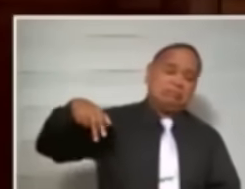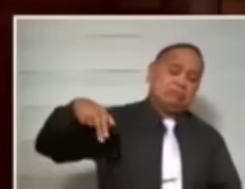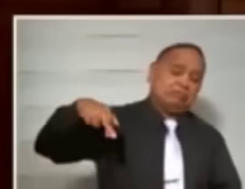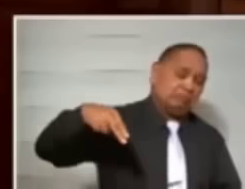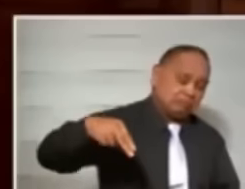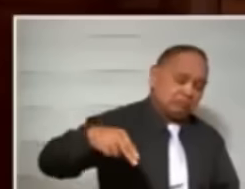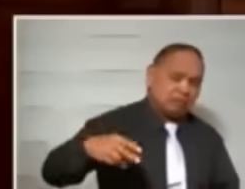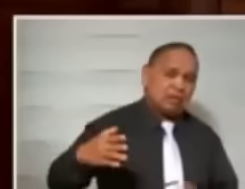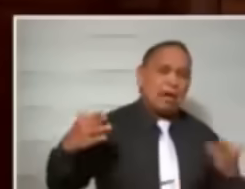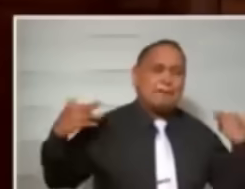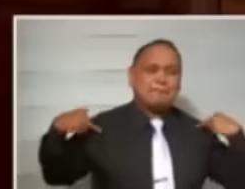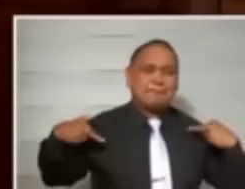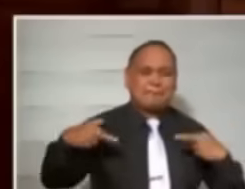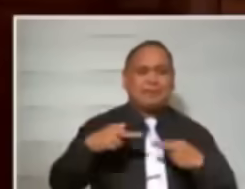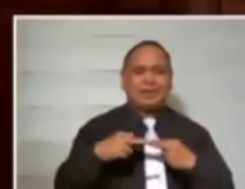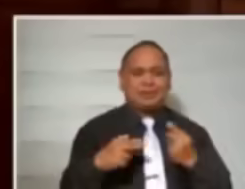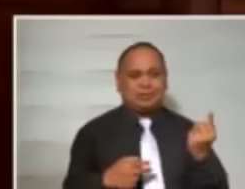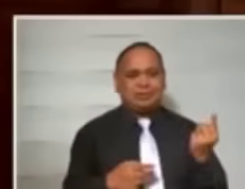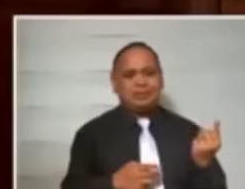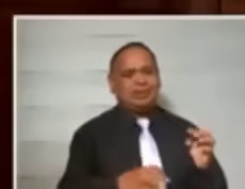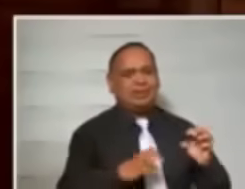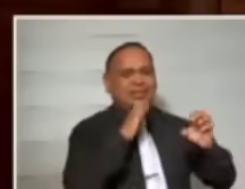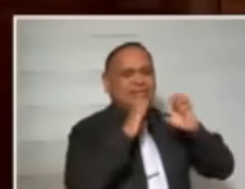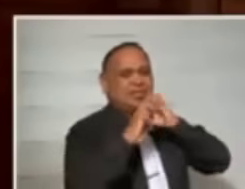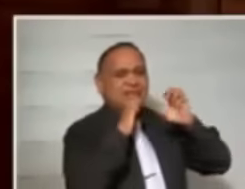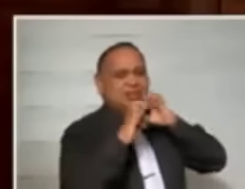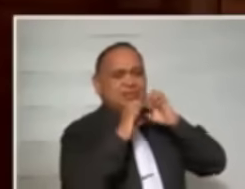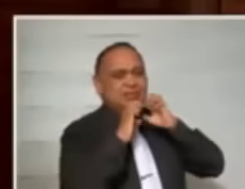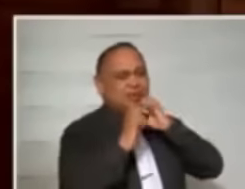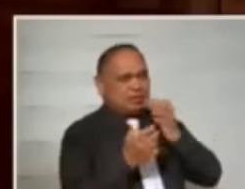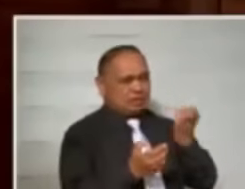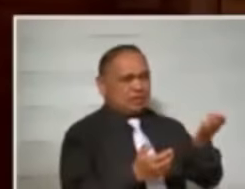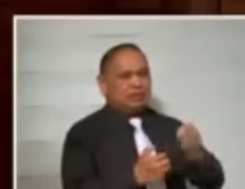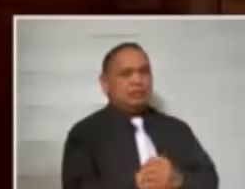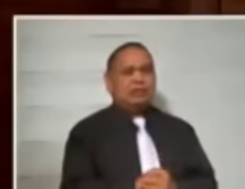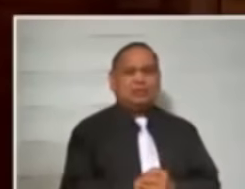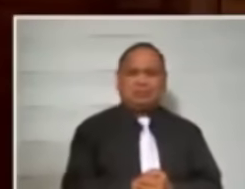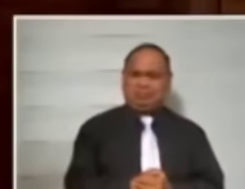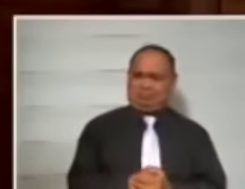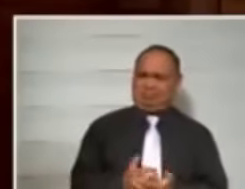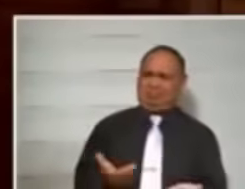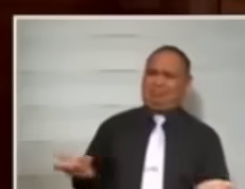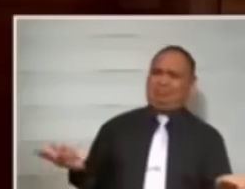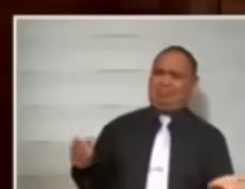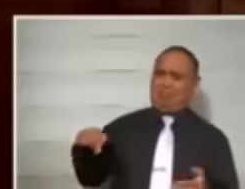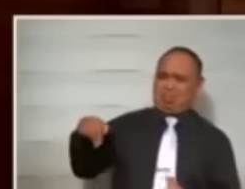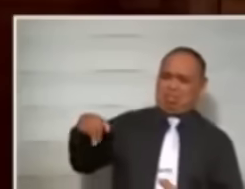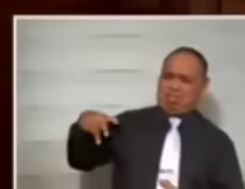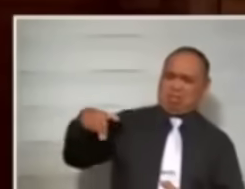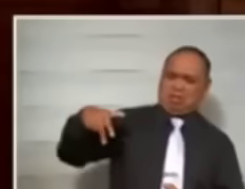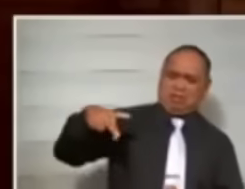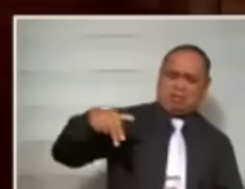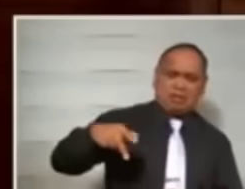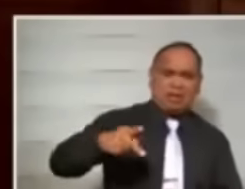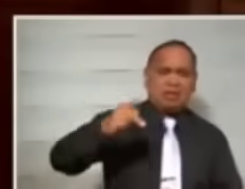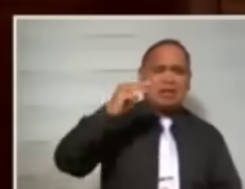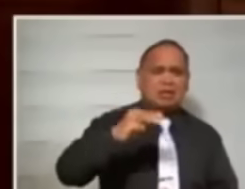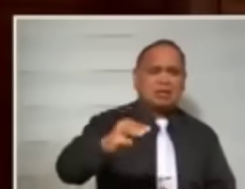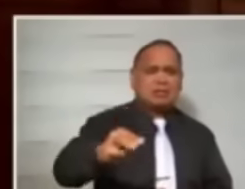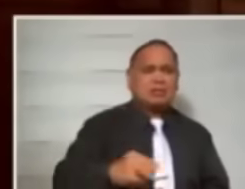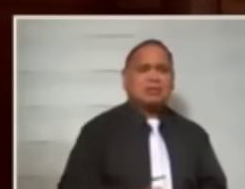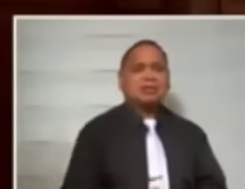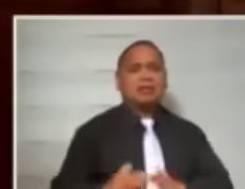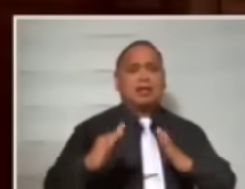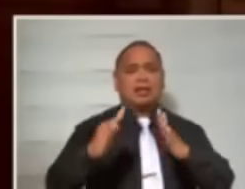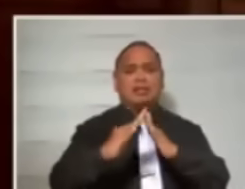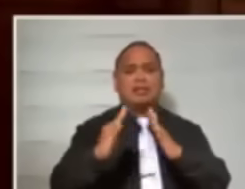el maestro que ahí lo entrevistan, entonces dice, pues ¿cuál caminaba kilómetros si la escuela está a 2 cuadras